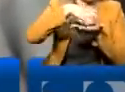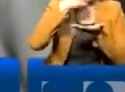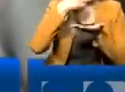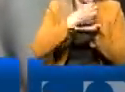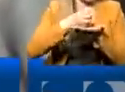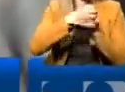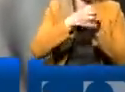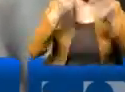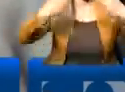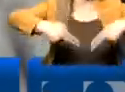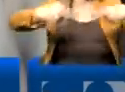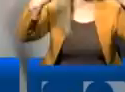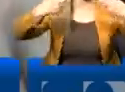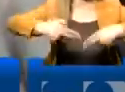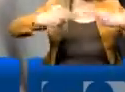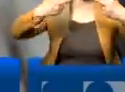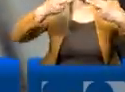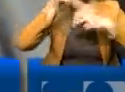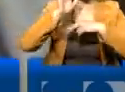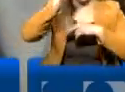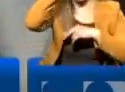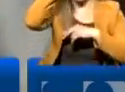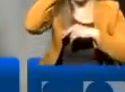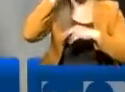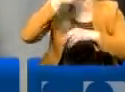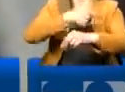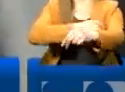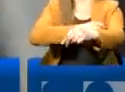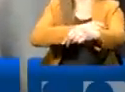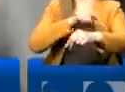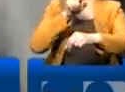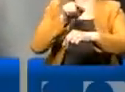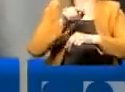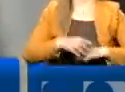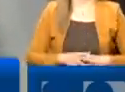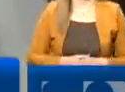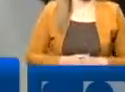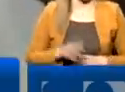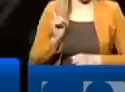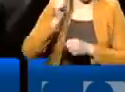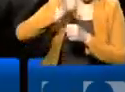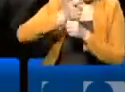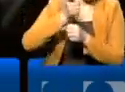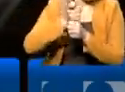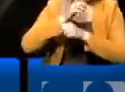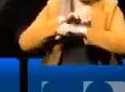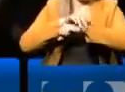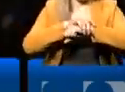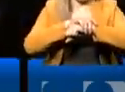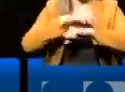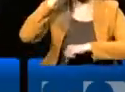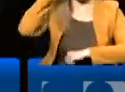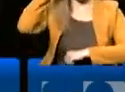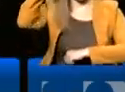boleta de detención por investigaciones que está vigente en contra del ciudadano Daniel Salcedo. El coronel del